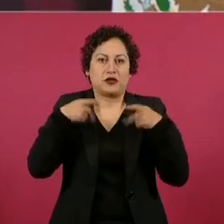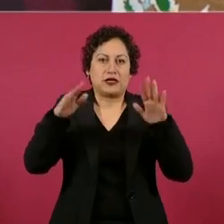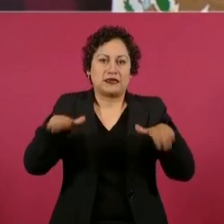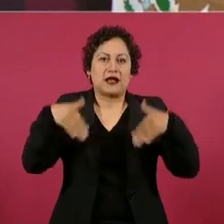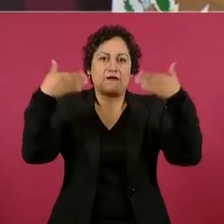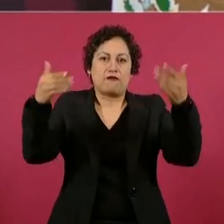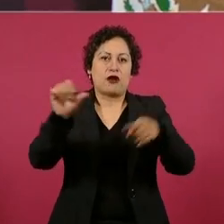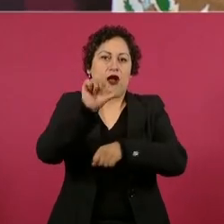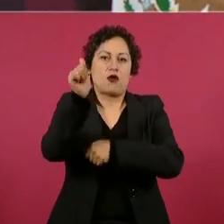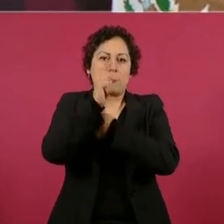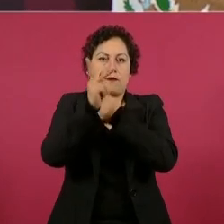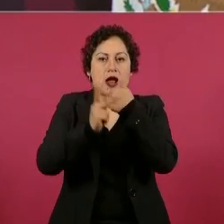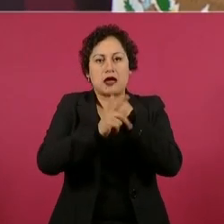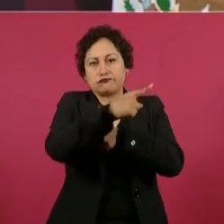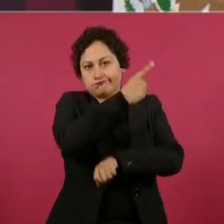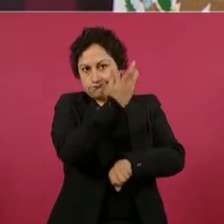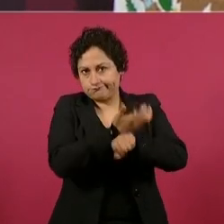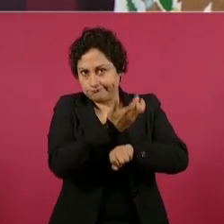Todo el personal.